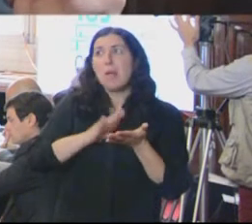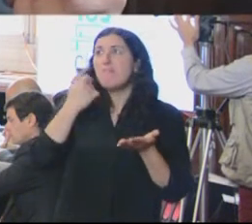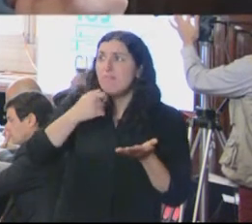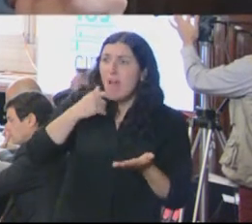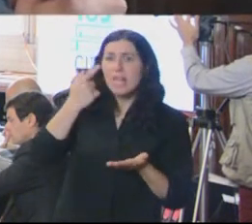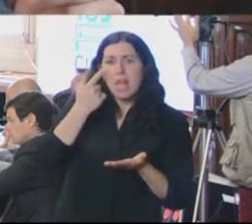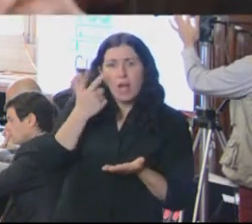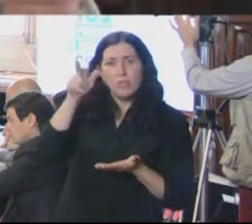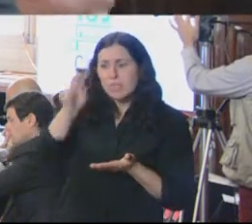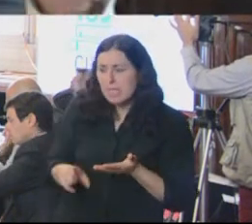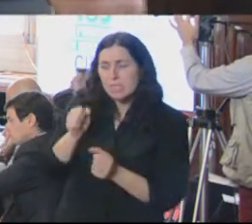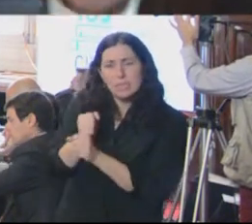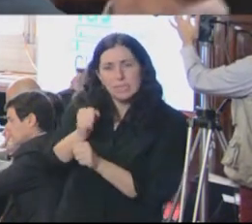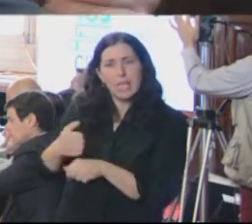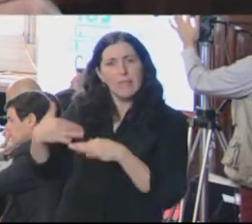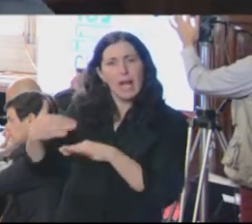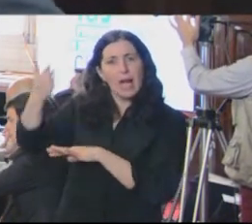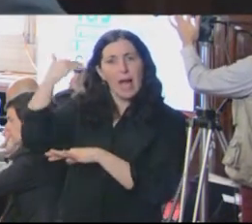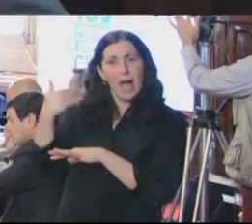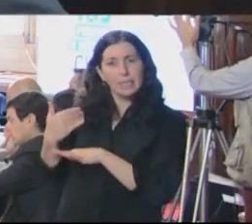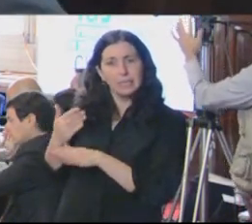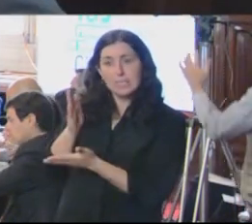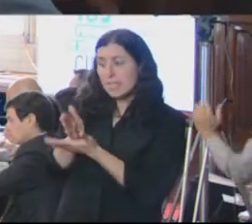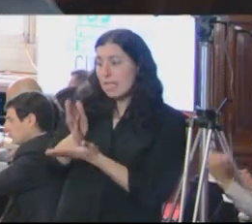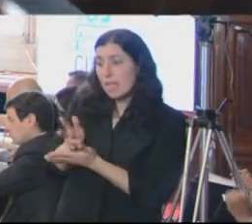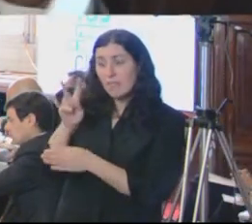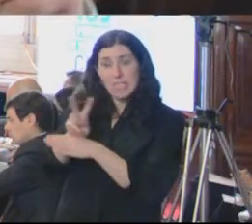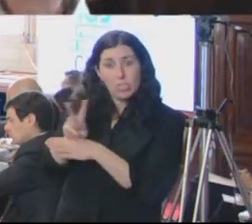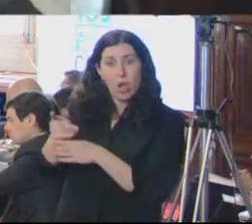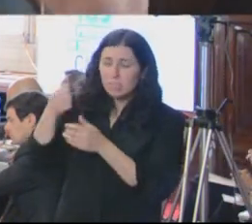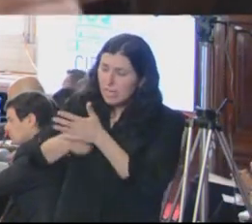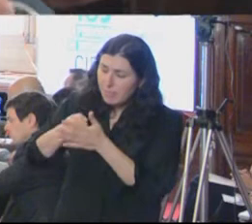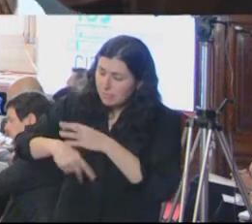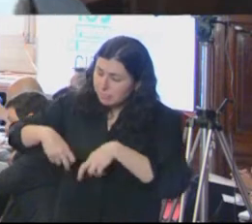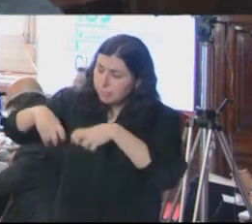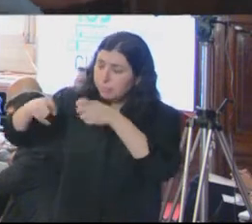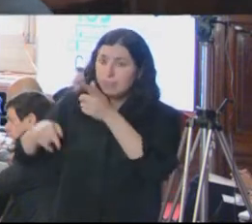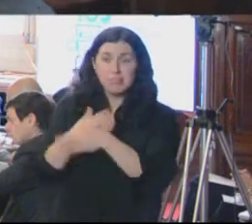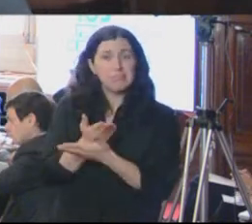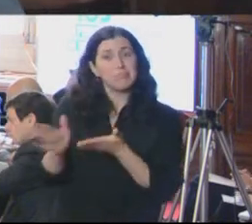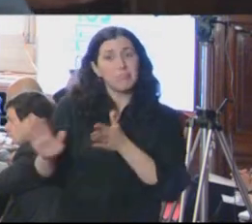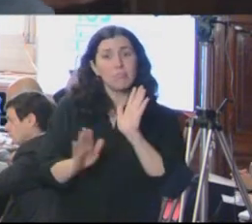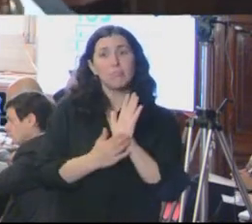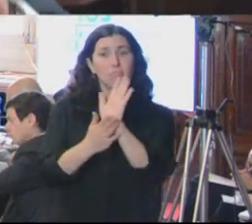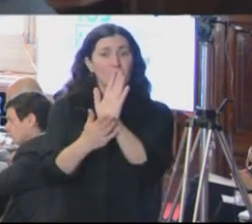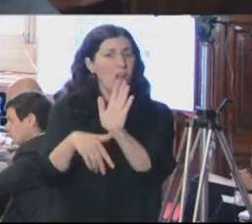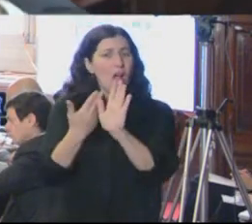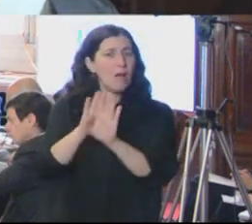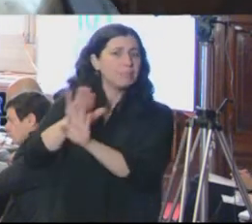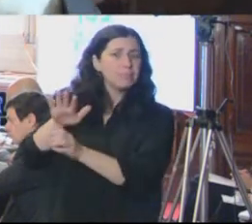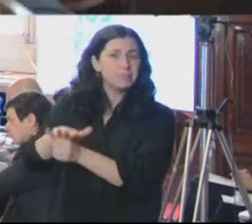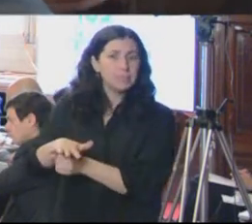labor o el ejercicio que venía haciendo como defensor de derechos humanos. Y la investigación solo se basa en lo que se dice hoy, en decir de que